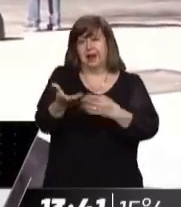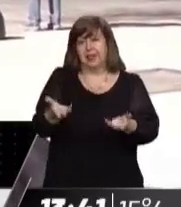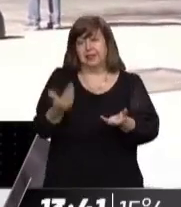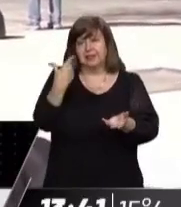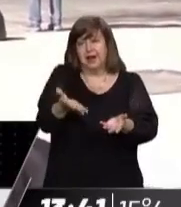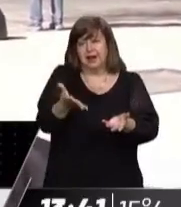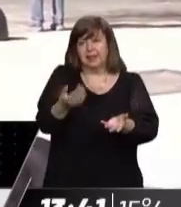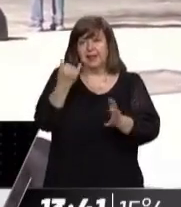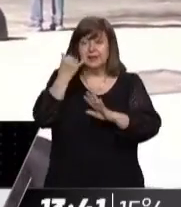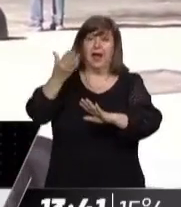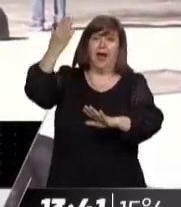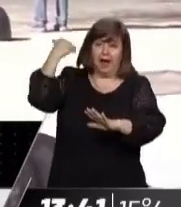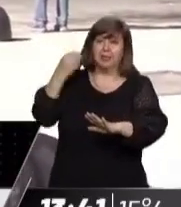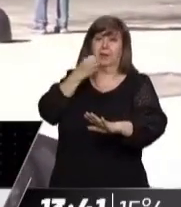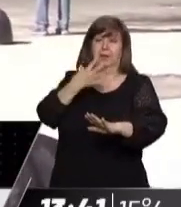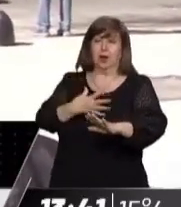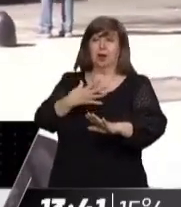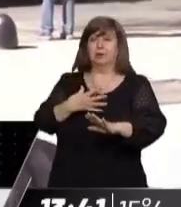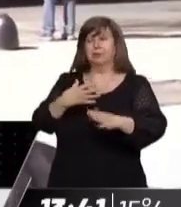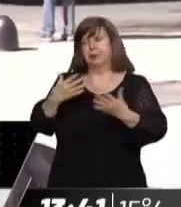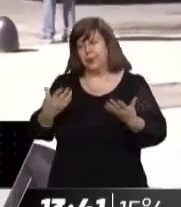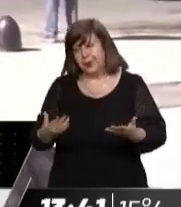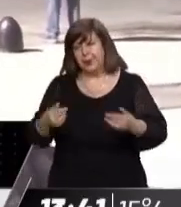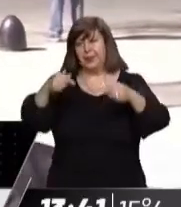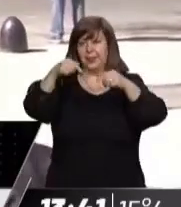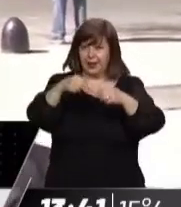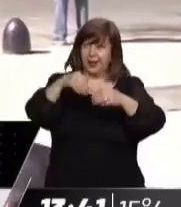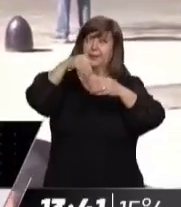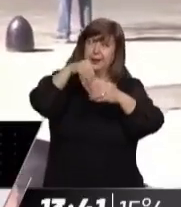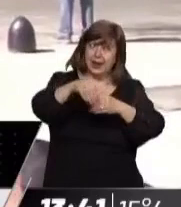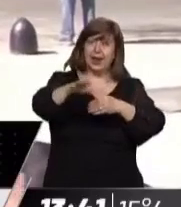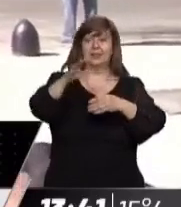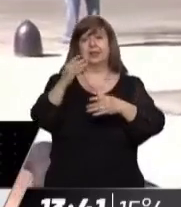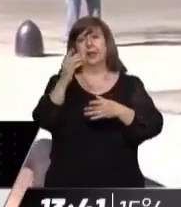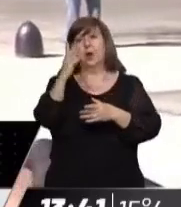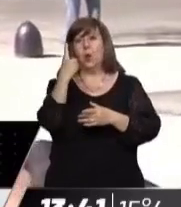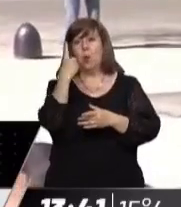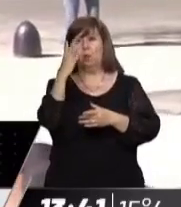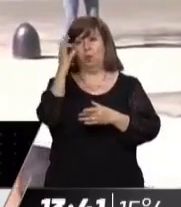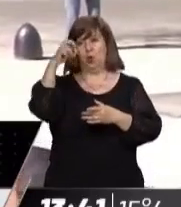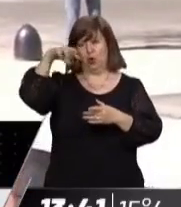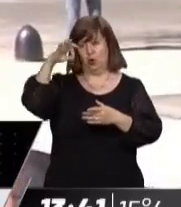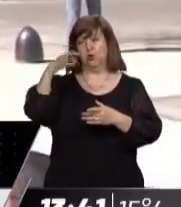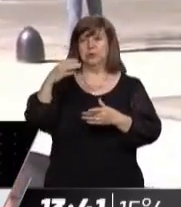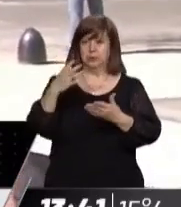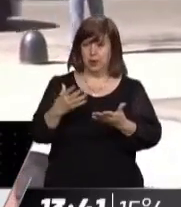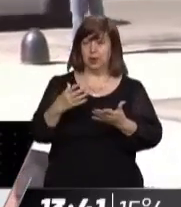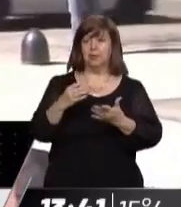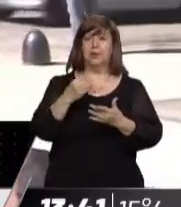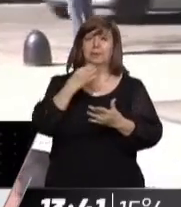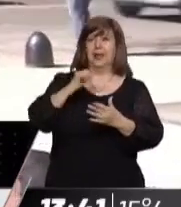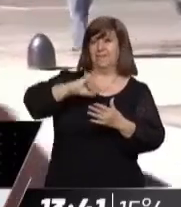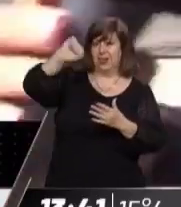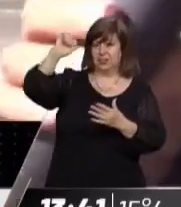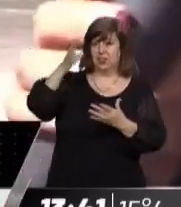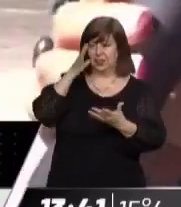que viene bien justamente como lo explicó, ¿no es cierto? Que era para paliar un poquito el tema de la inflación que